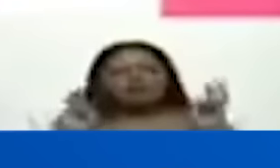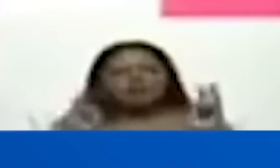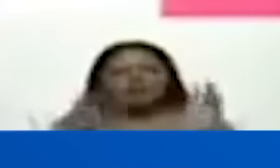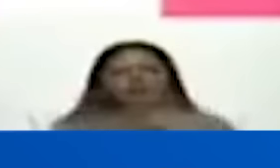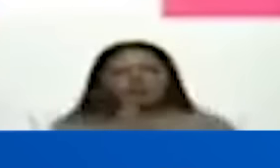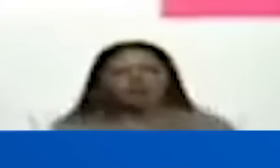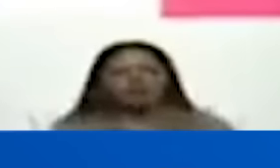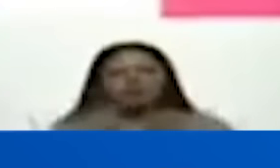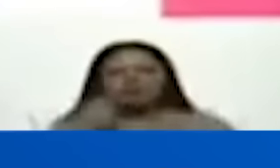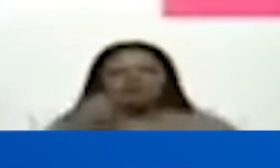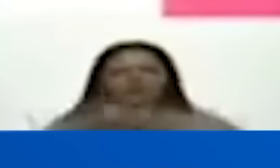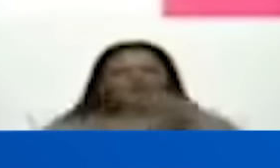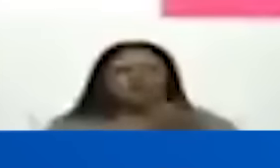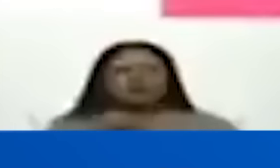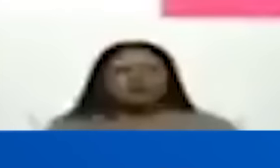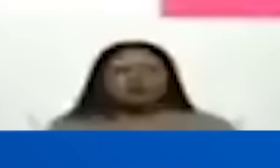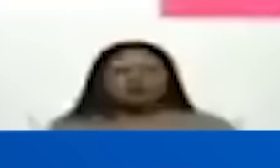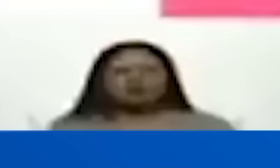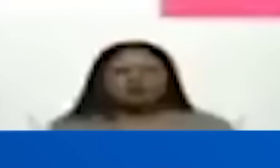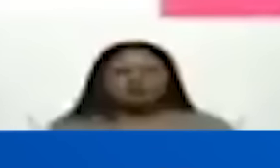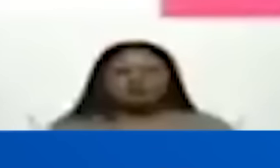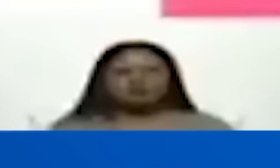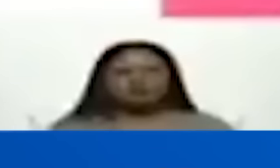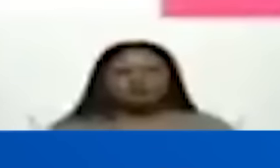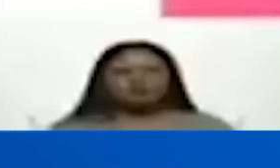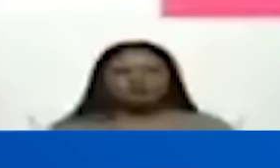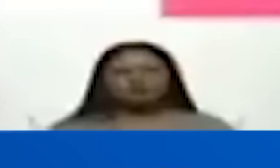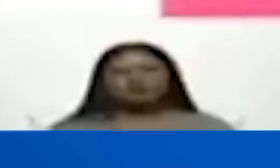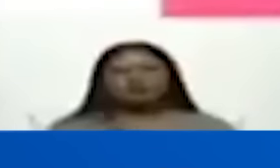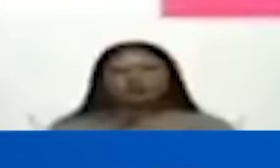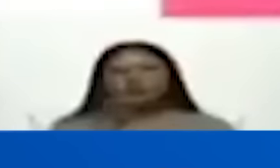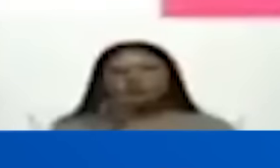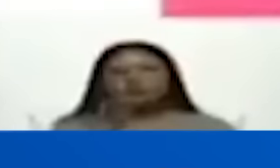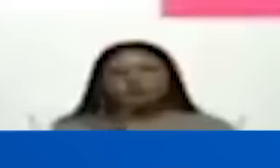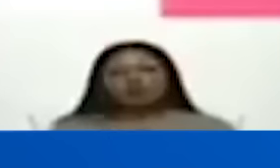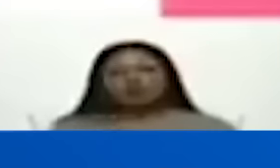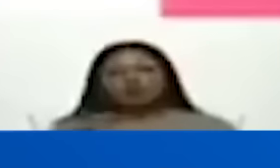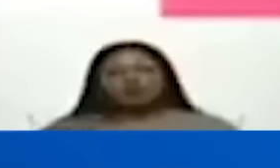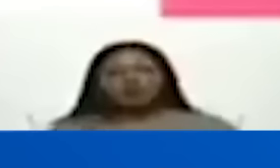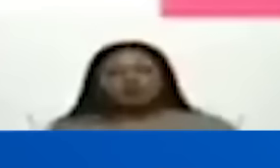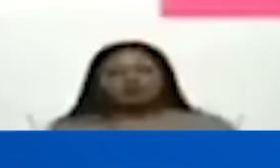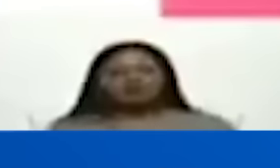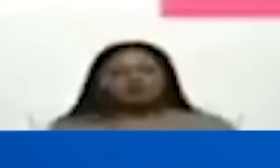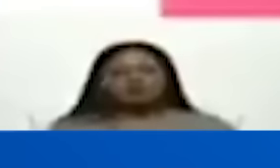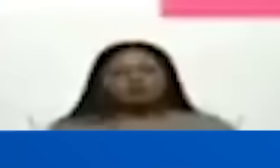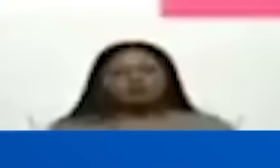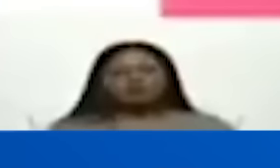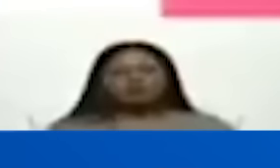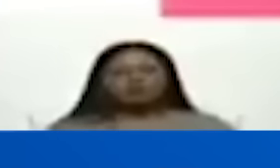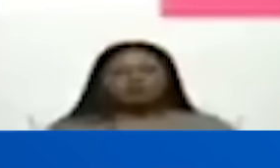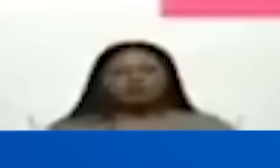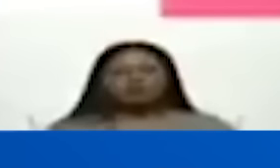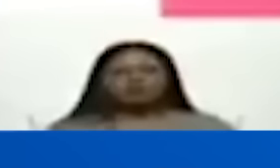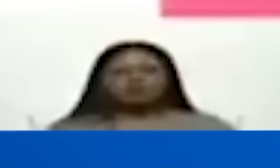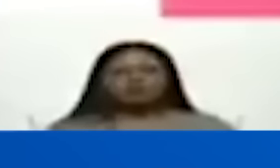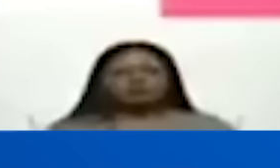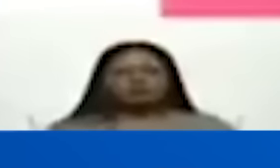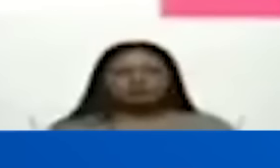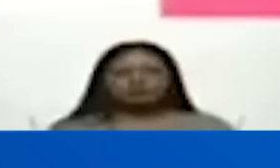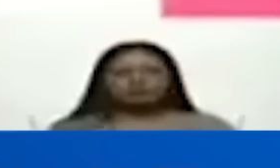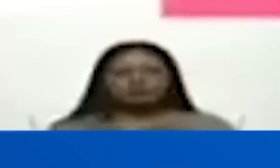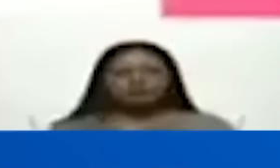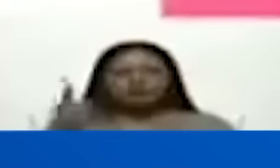como dicen ellos, de expulsar al régimen. este régimen que los